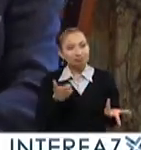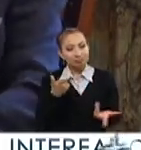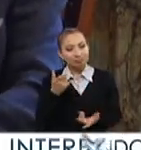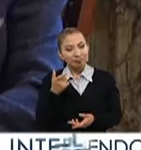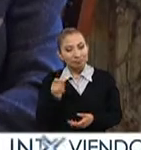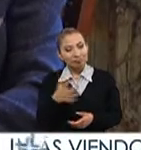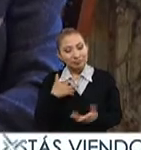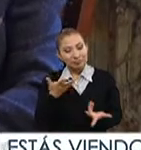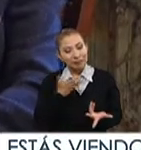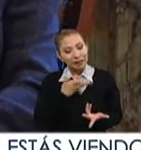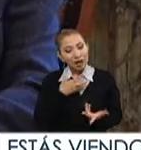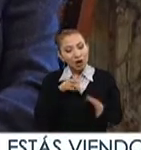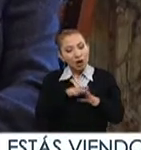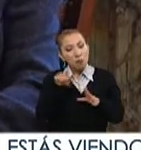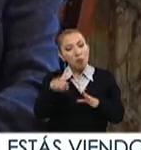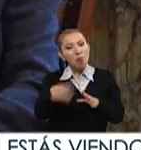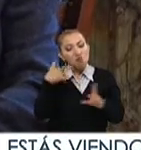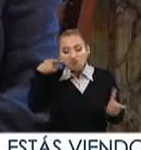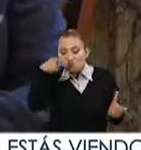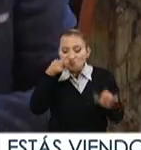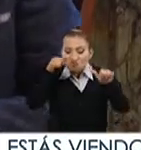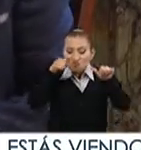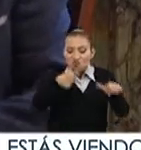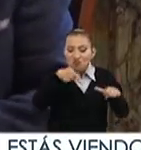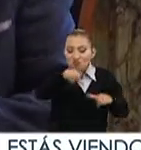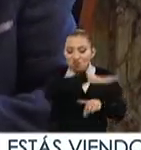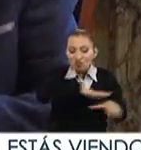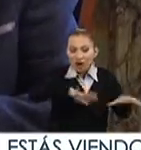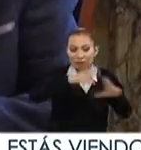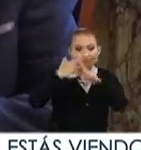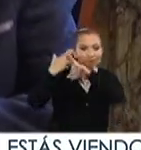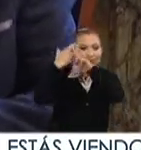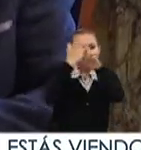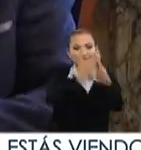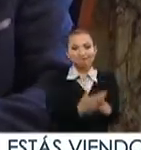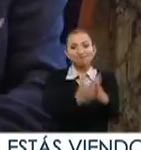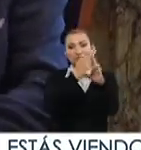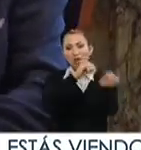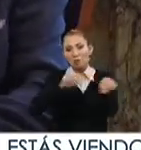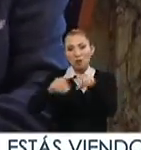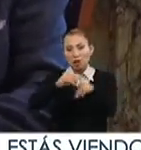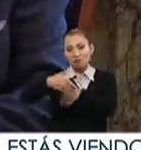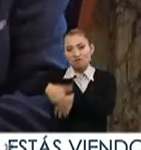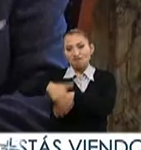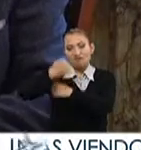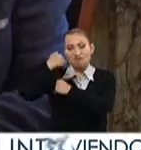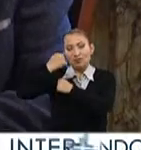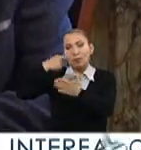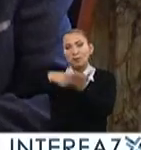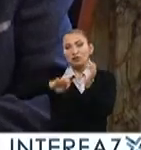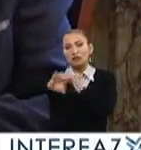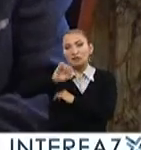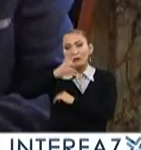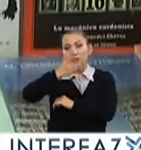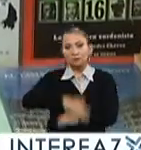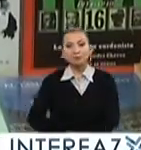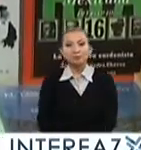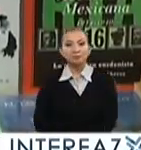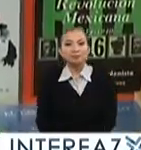Justo tenerla también como uno de los centros de esta conmemoración del movimiento estudiantil del